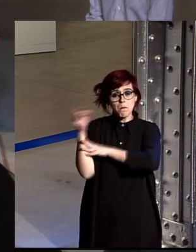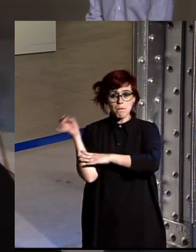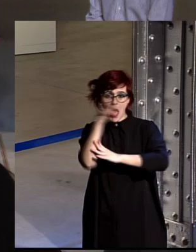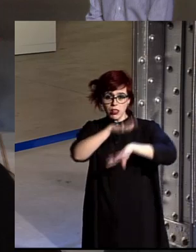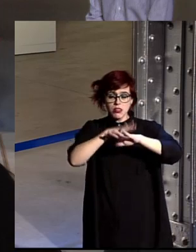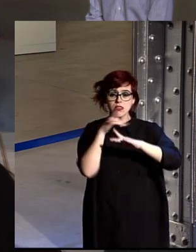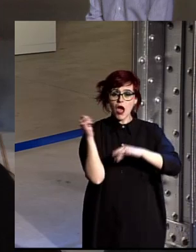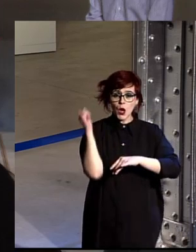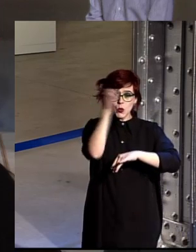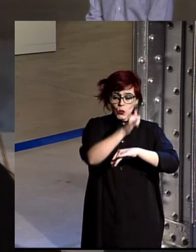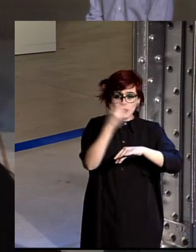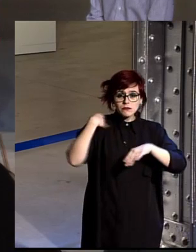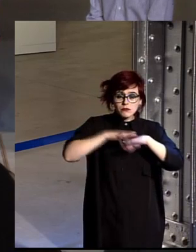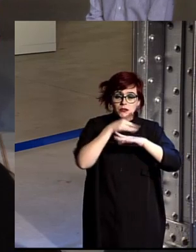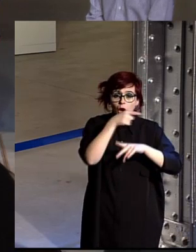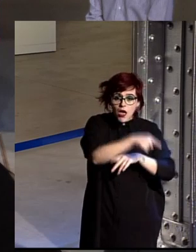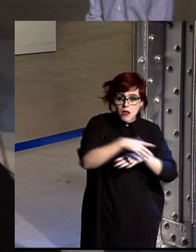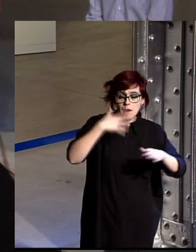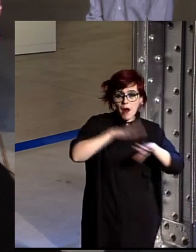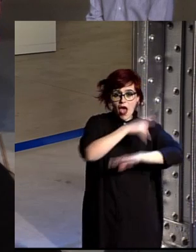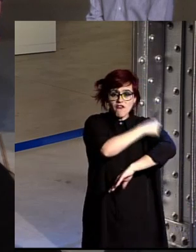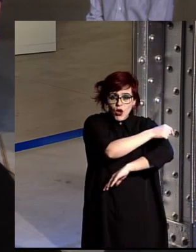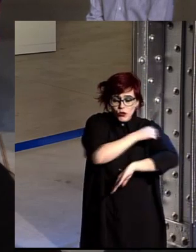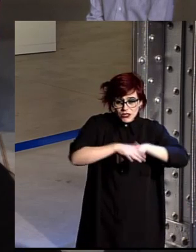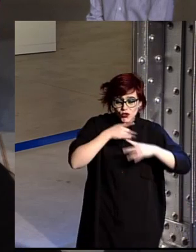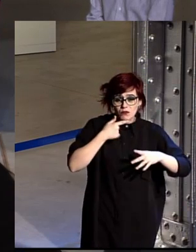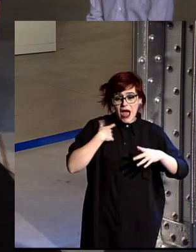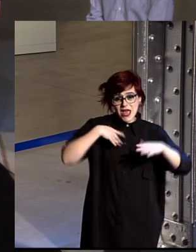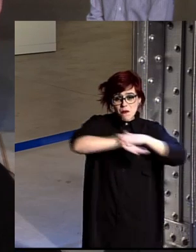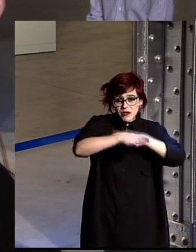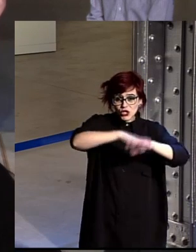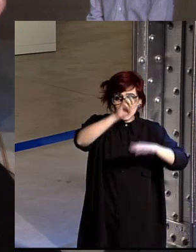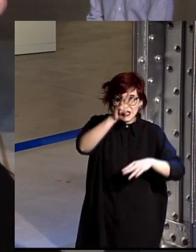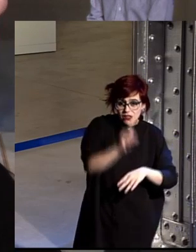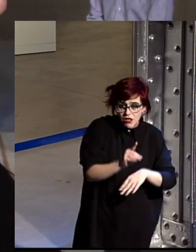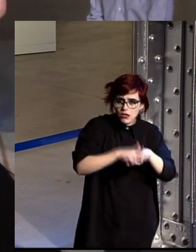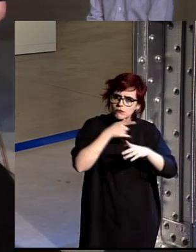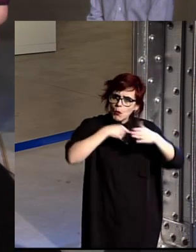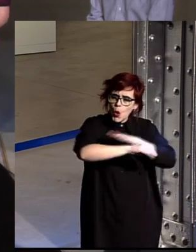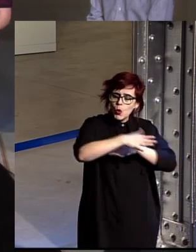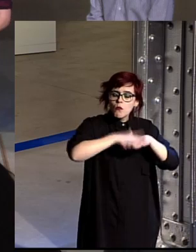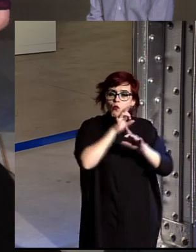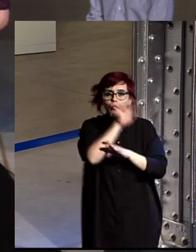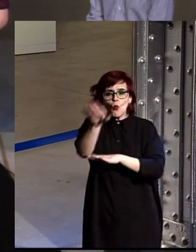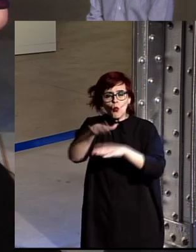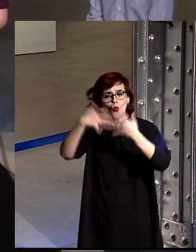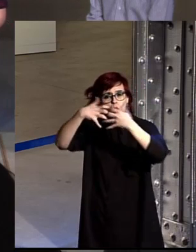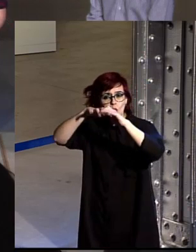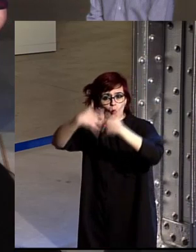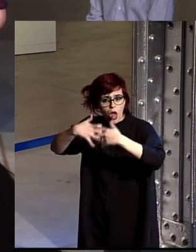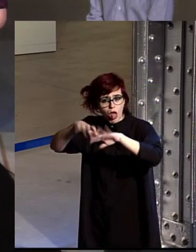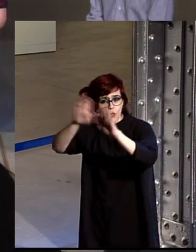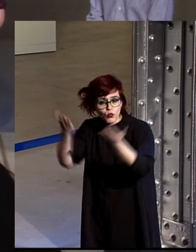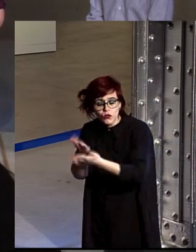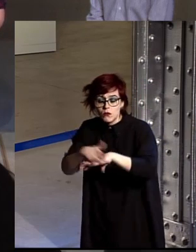parte del mundo y que una impresora te haga el virus de la gripe allí para hacer vacunas. Entonces esto es una carrera en la que nosotros nos estamos poniendo las pilas también, pero ya va a ser difícil